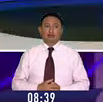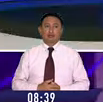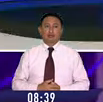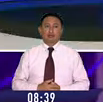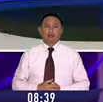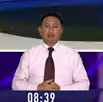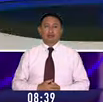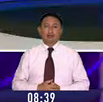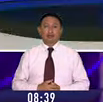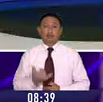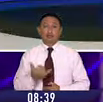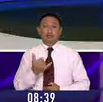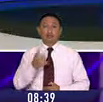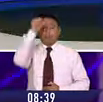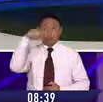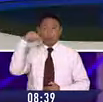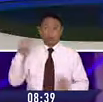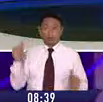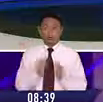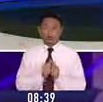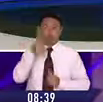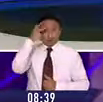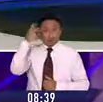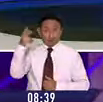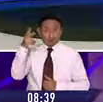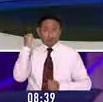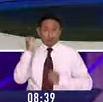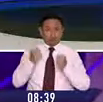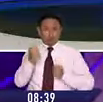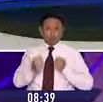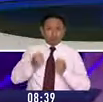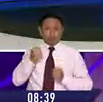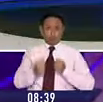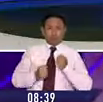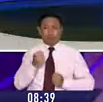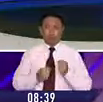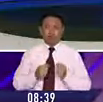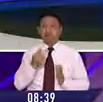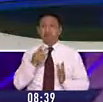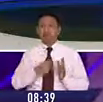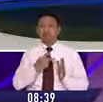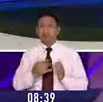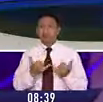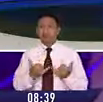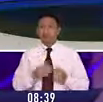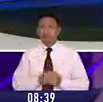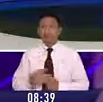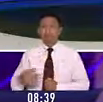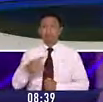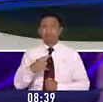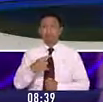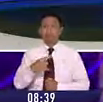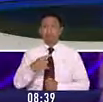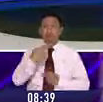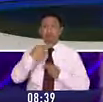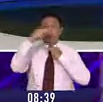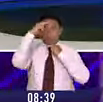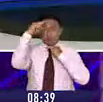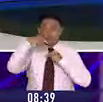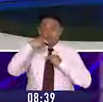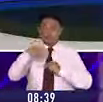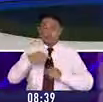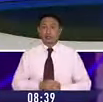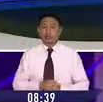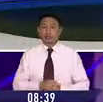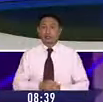con nuestro camarógrafo. Veamos qué es lo que ocurre. Al momento ella está en búsqueda de la noticia. Ella es